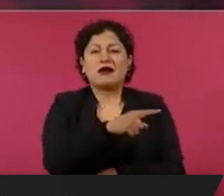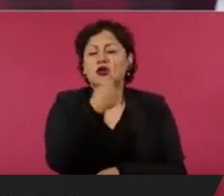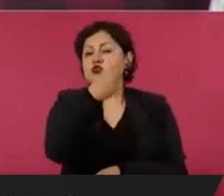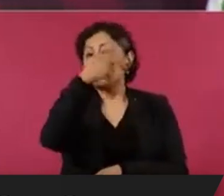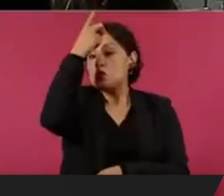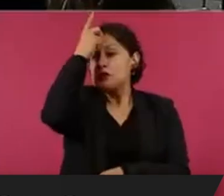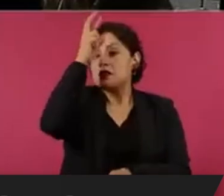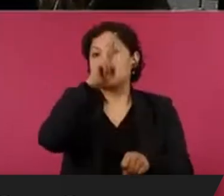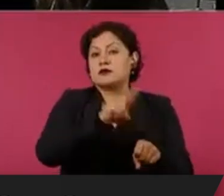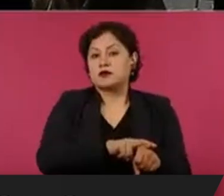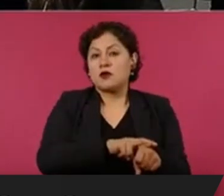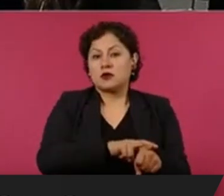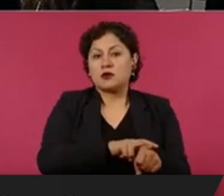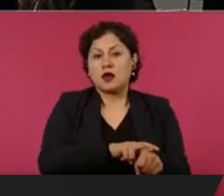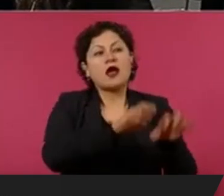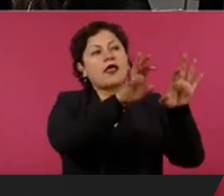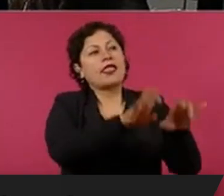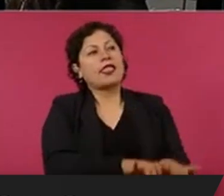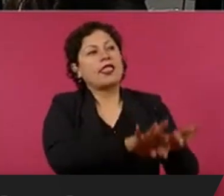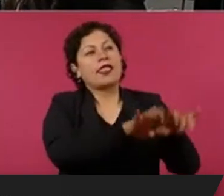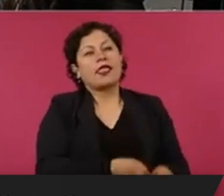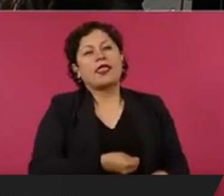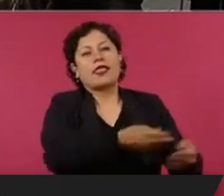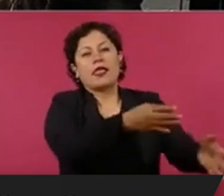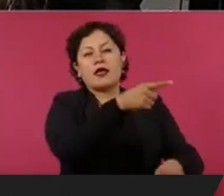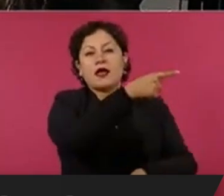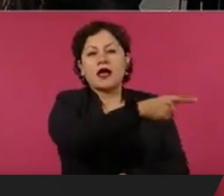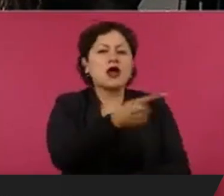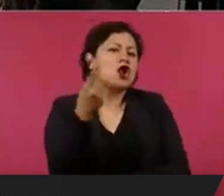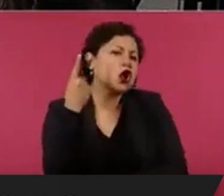México? Pues escuchando a Krause y